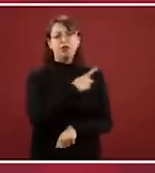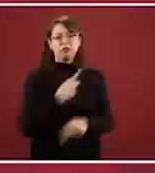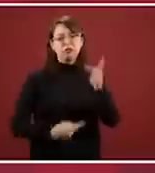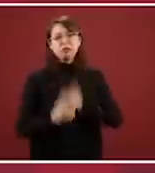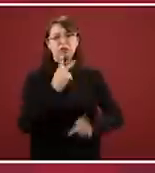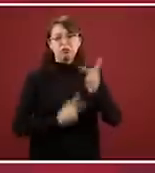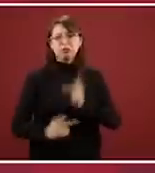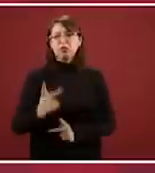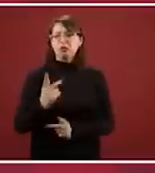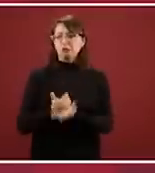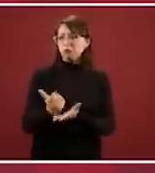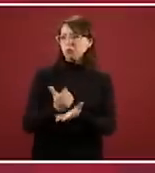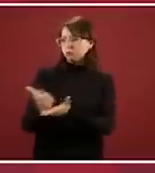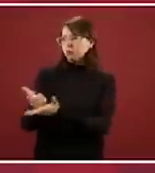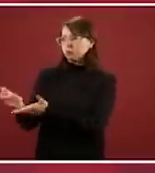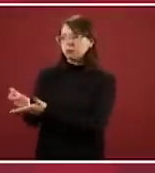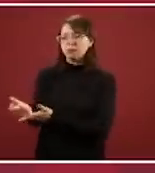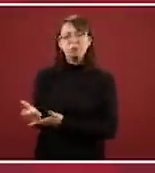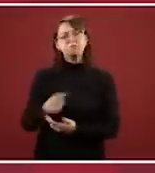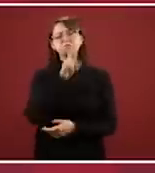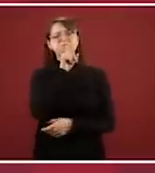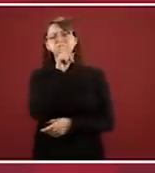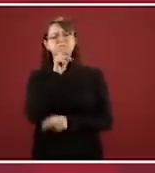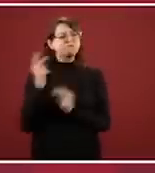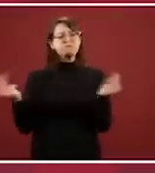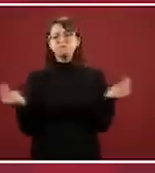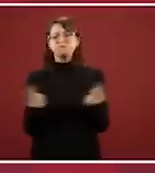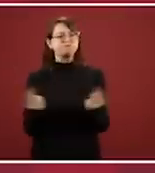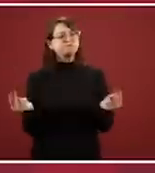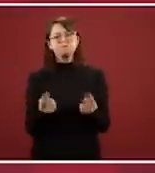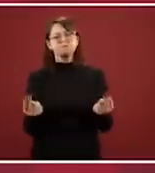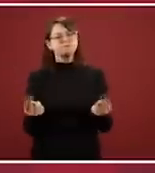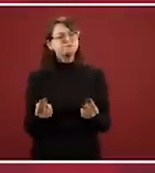financiar el presupuesto público.